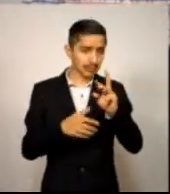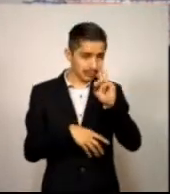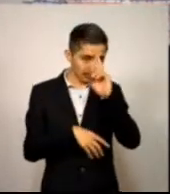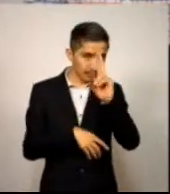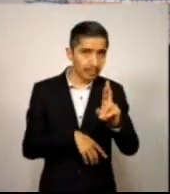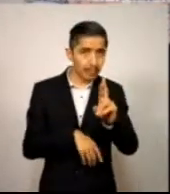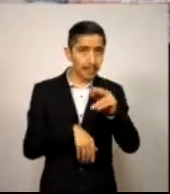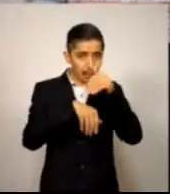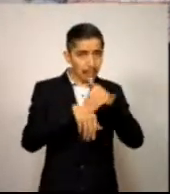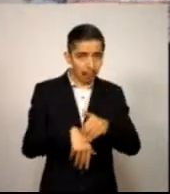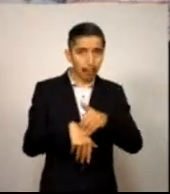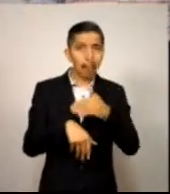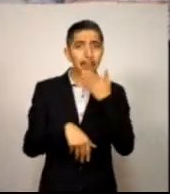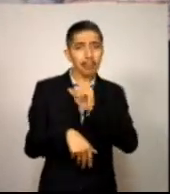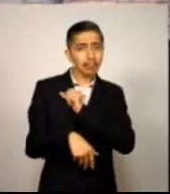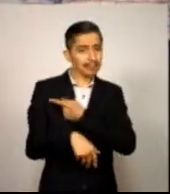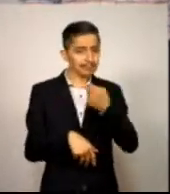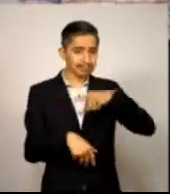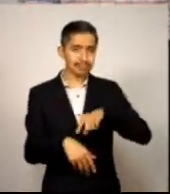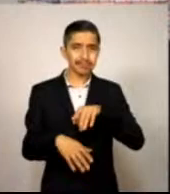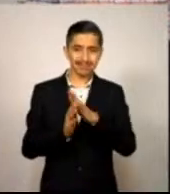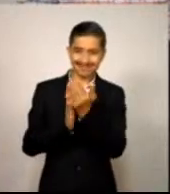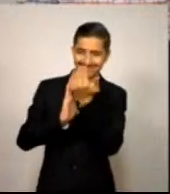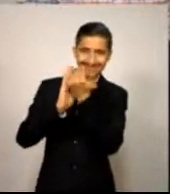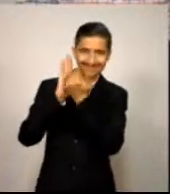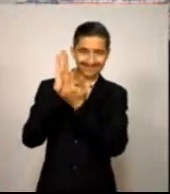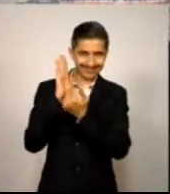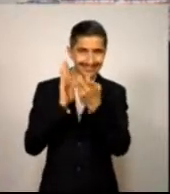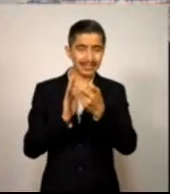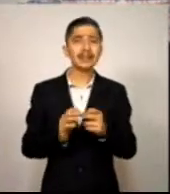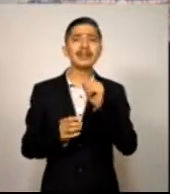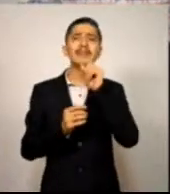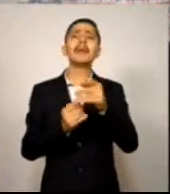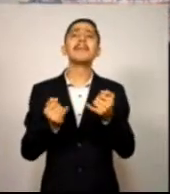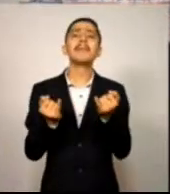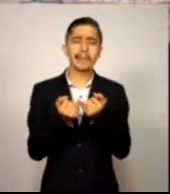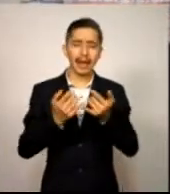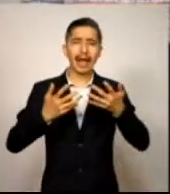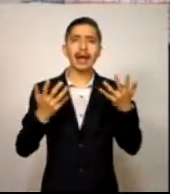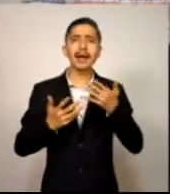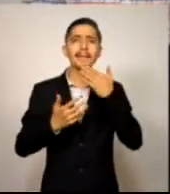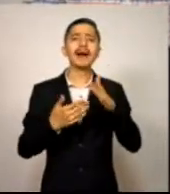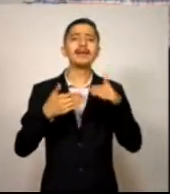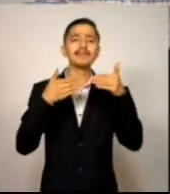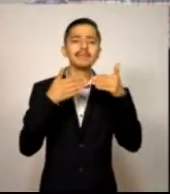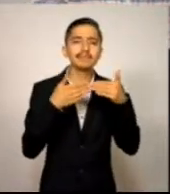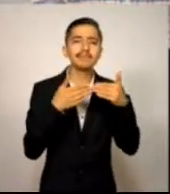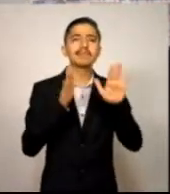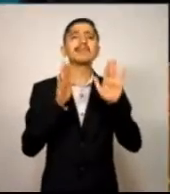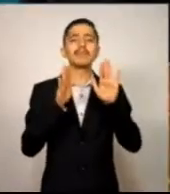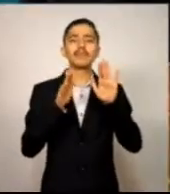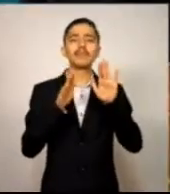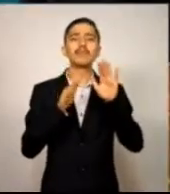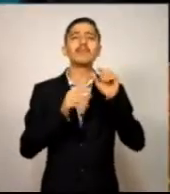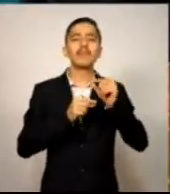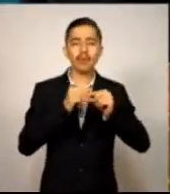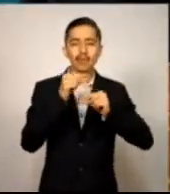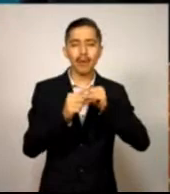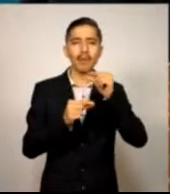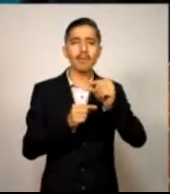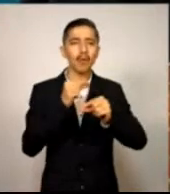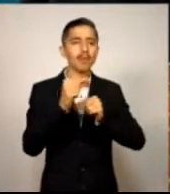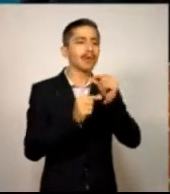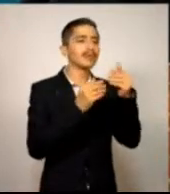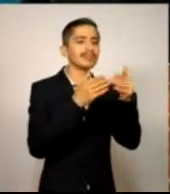económico haciendo y respetando protocolos y llevando a cabo una reapertura